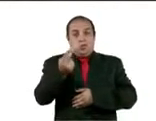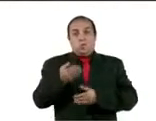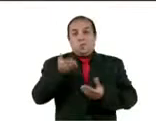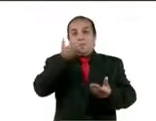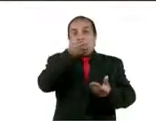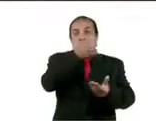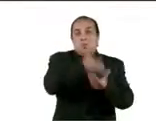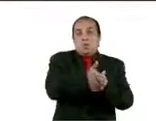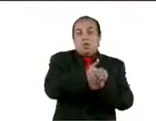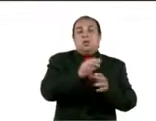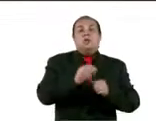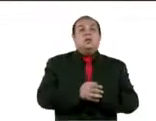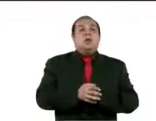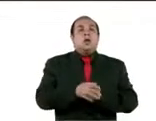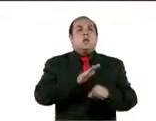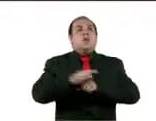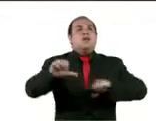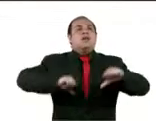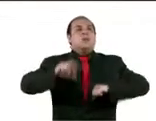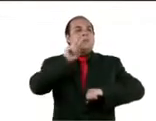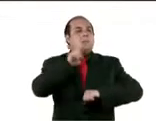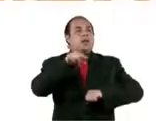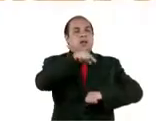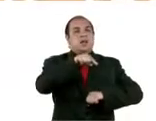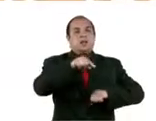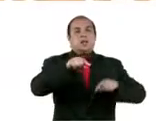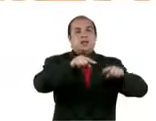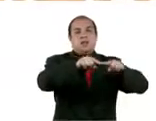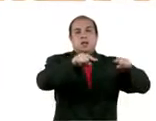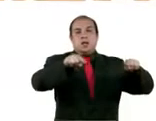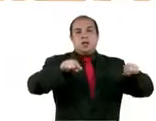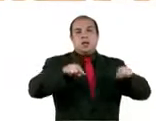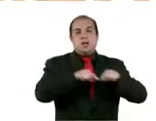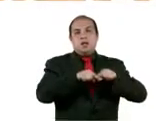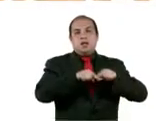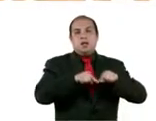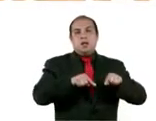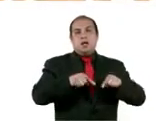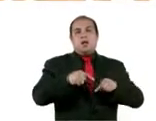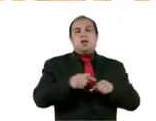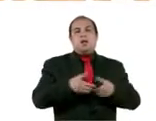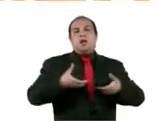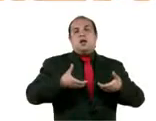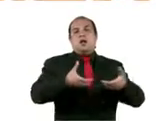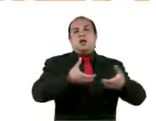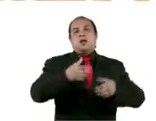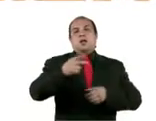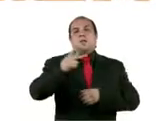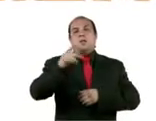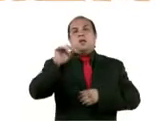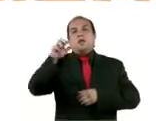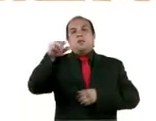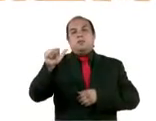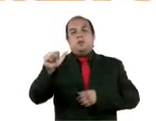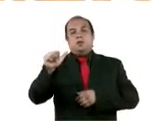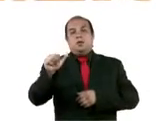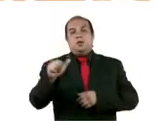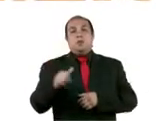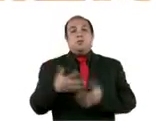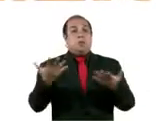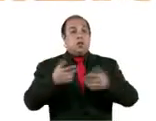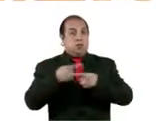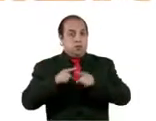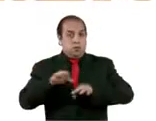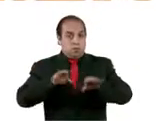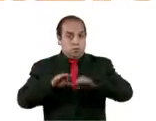ver en esta glorieta de La Palma? Sí, lo vamos a plantar el domingo. Obviamente empiezan distintos trabajos